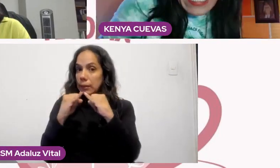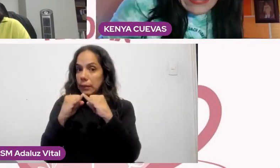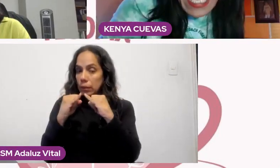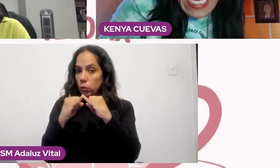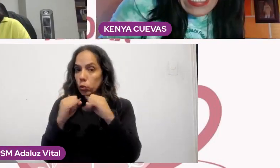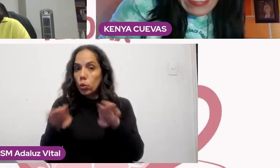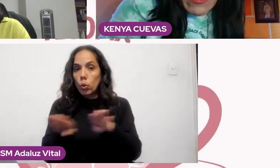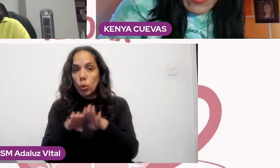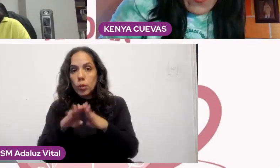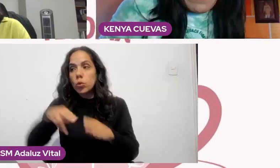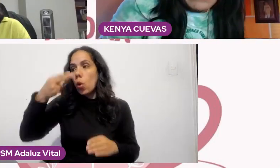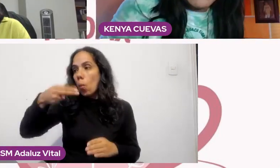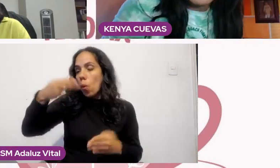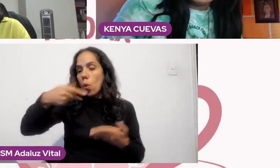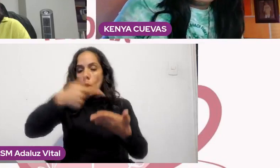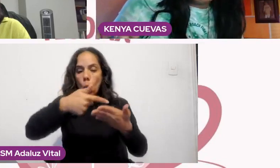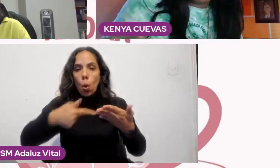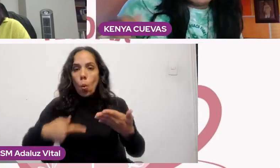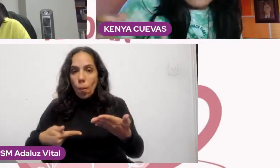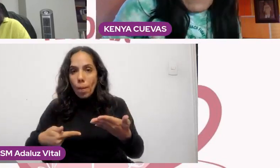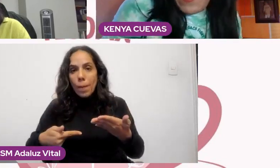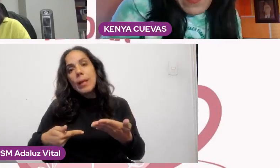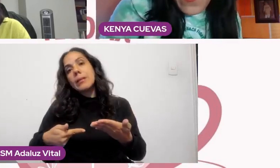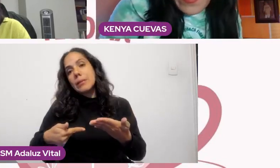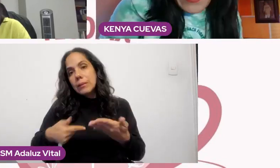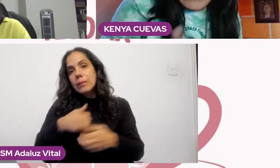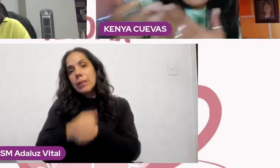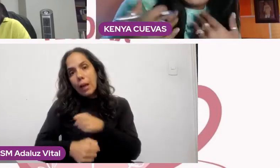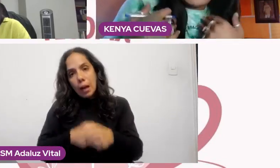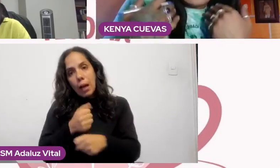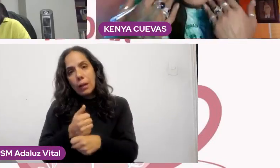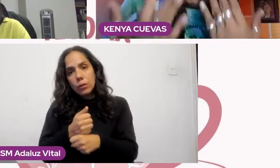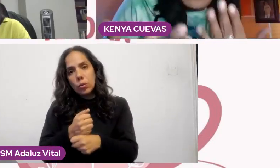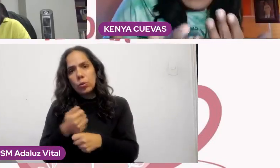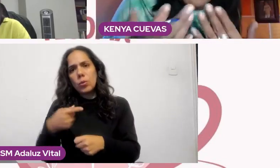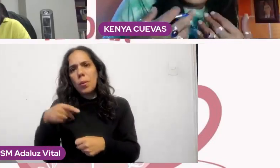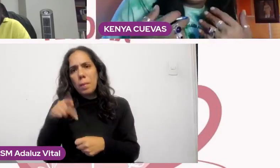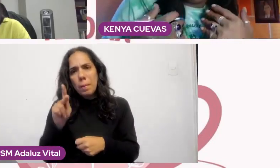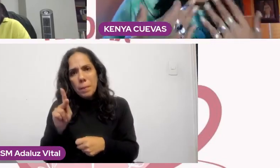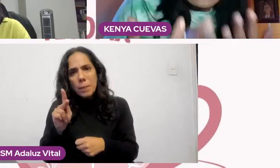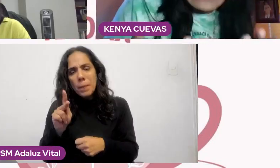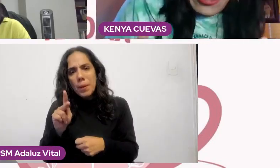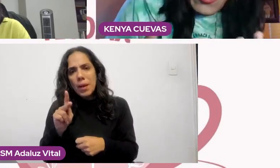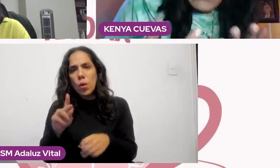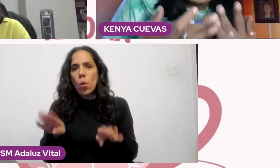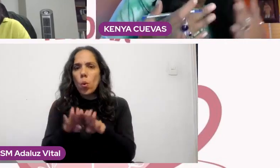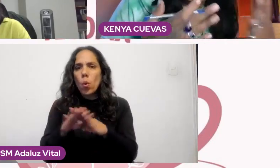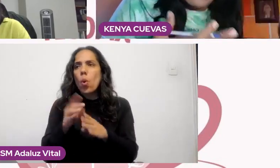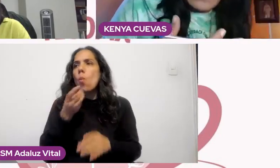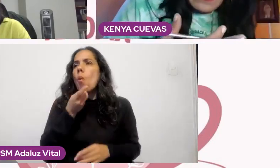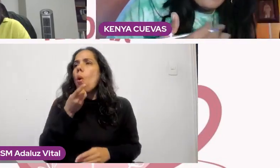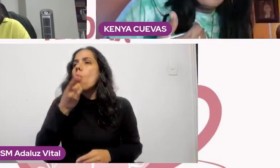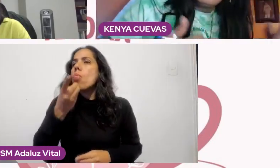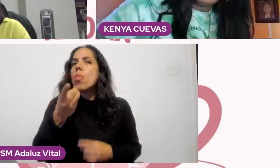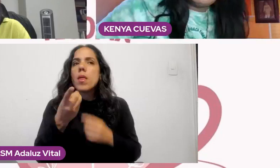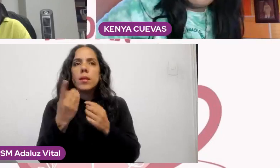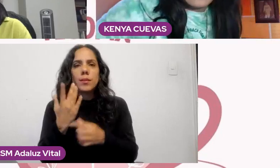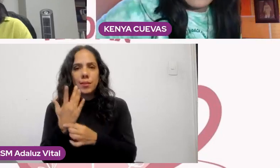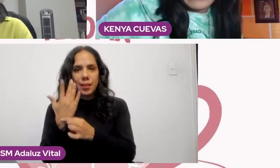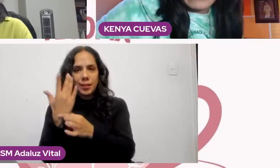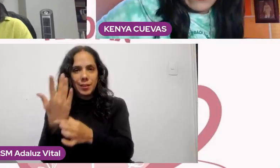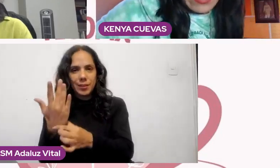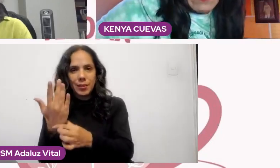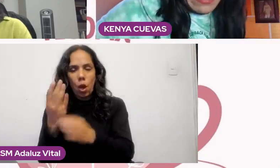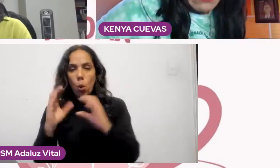lo que es real en los documentos, pero eso se puede cuidar acá, pero en el verbo, en la atención, en el cuidado,